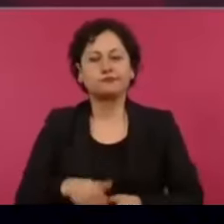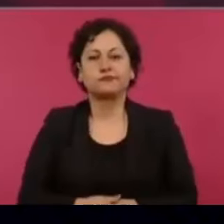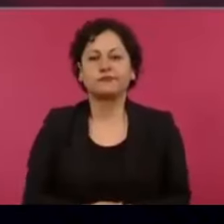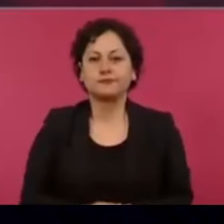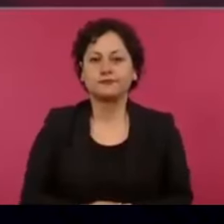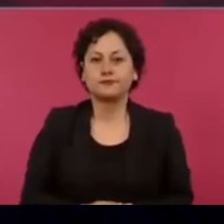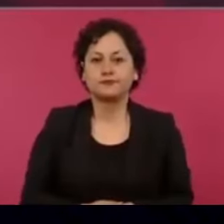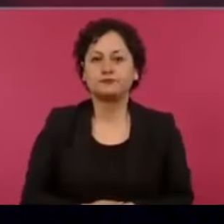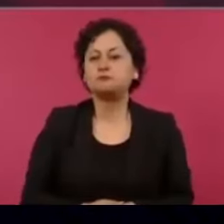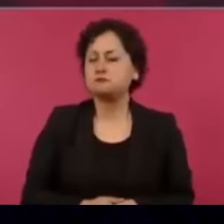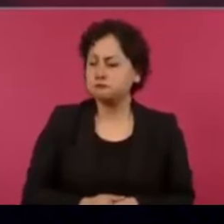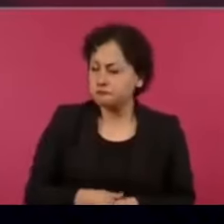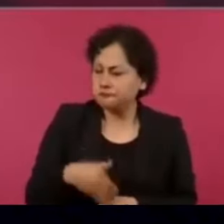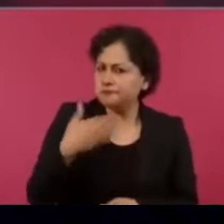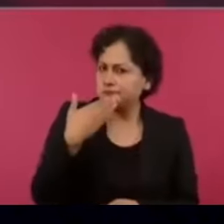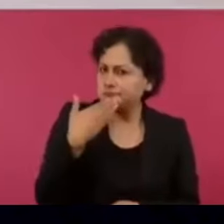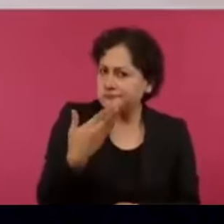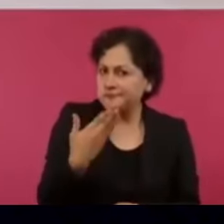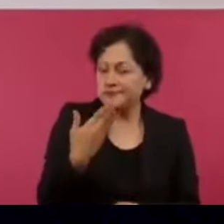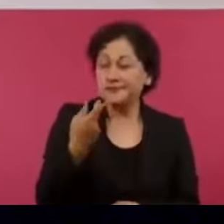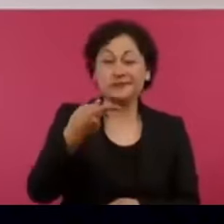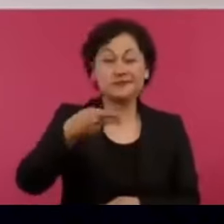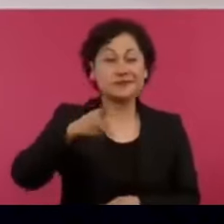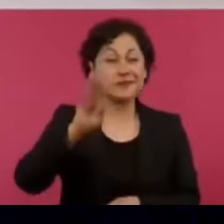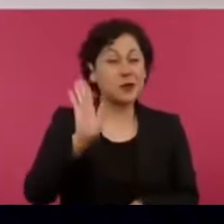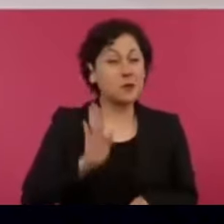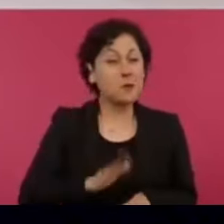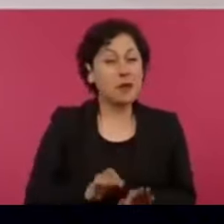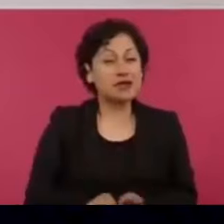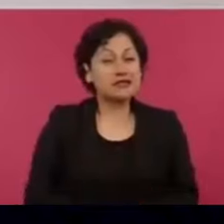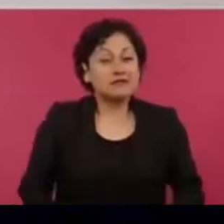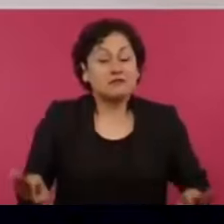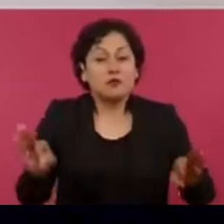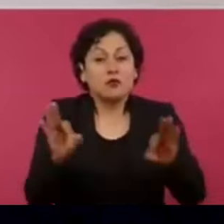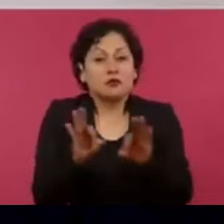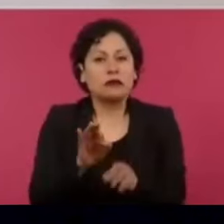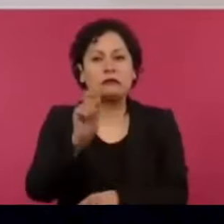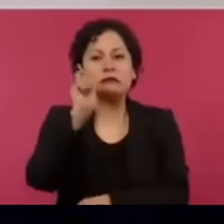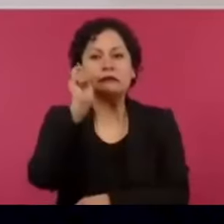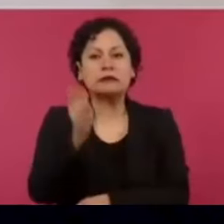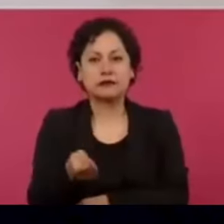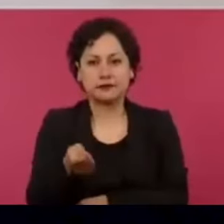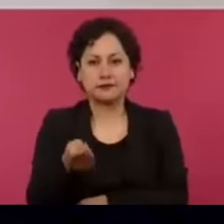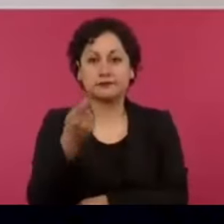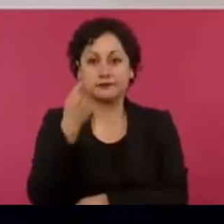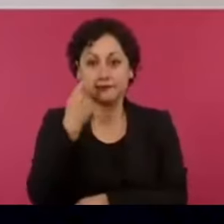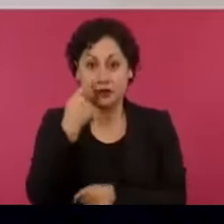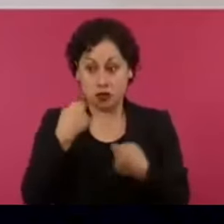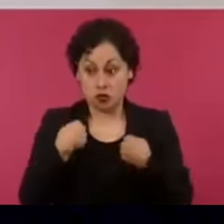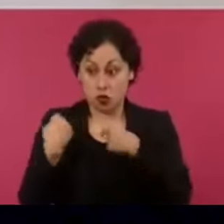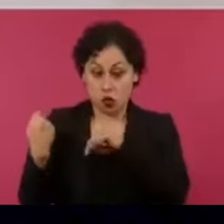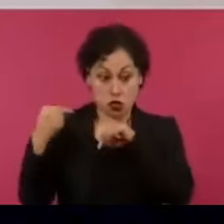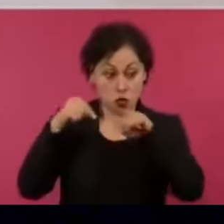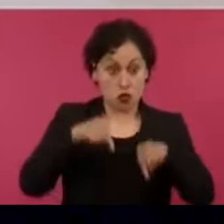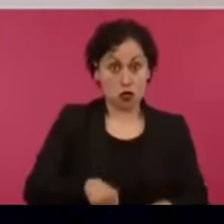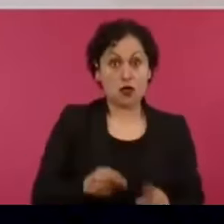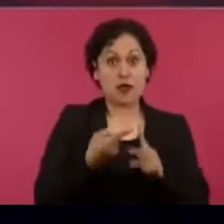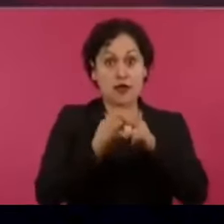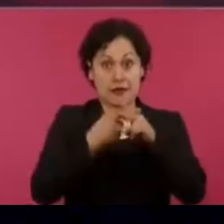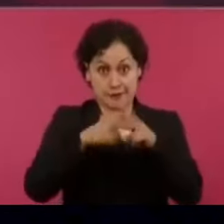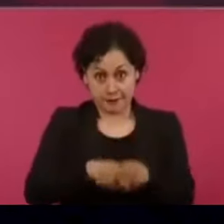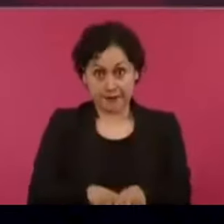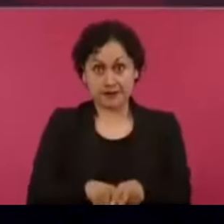más significativo es que hace 6 años un aspirante a profesor